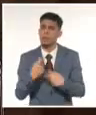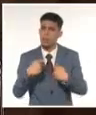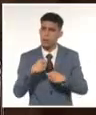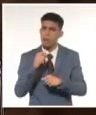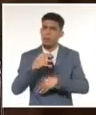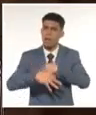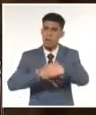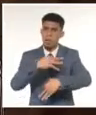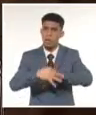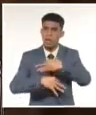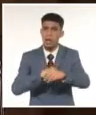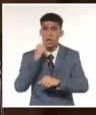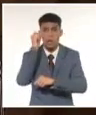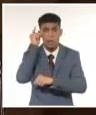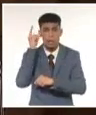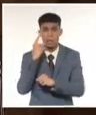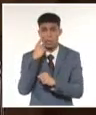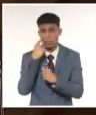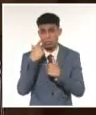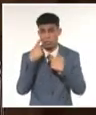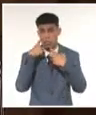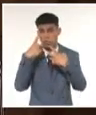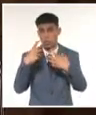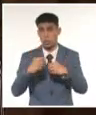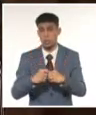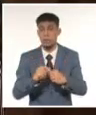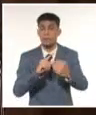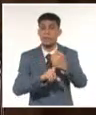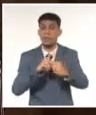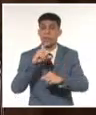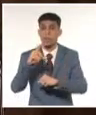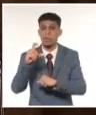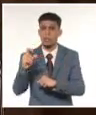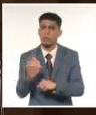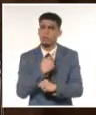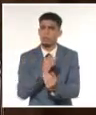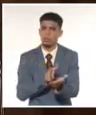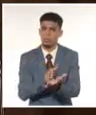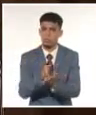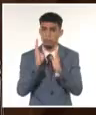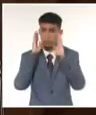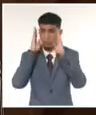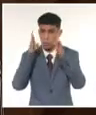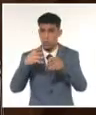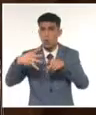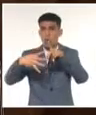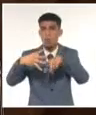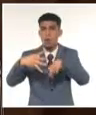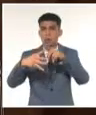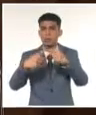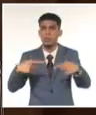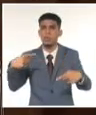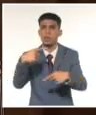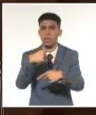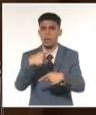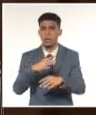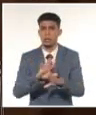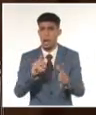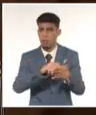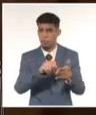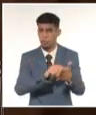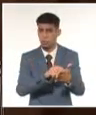y multiplicarlas. Desde el partido continuaremos concentrados en las 4 prioridades que nos hemos planteado: